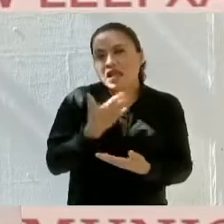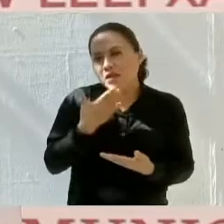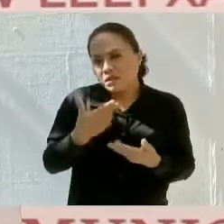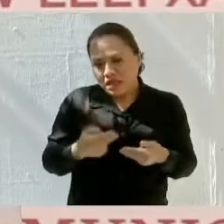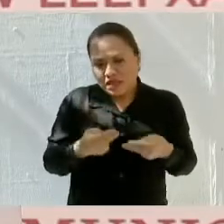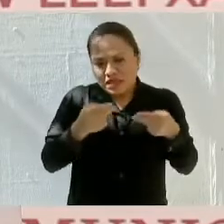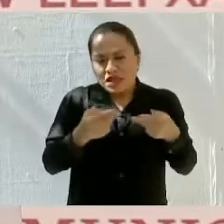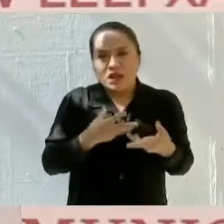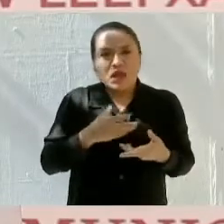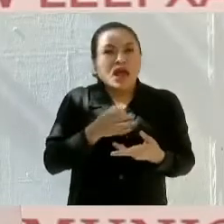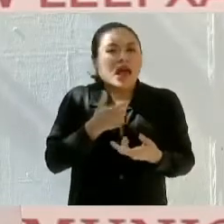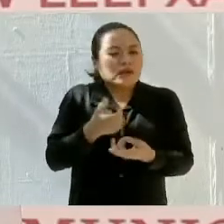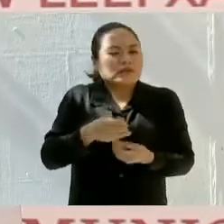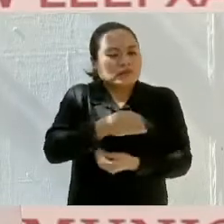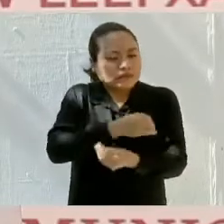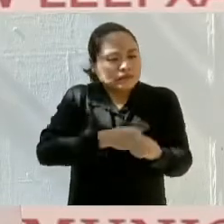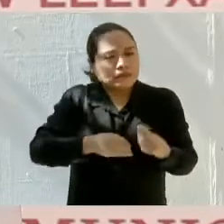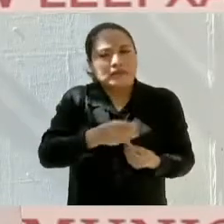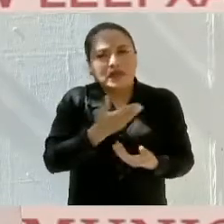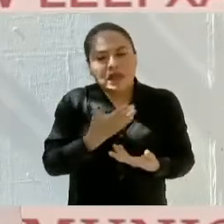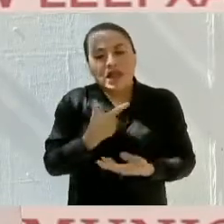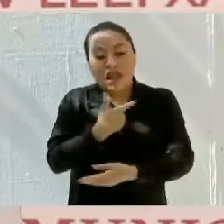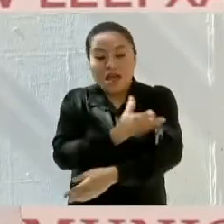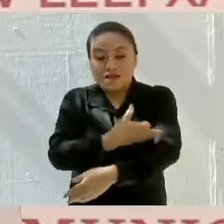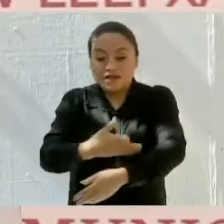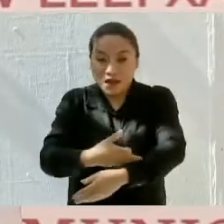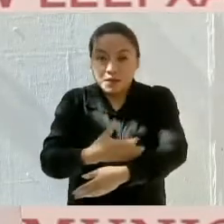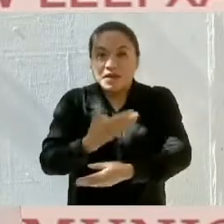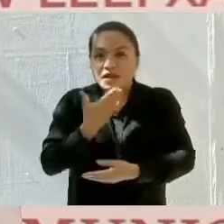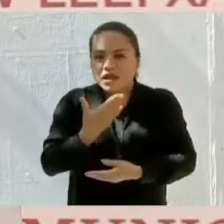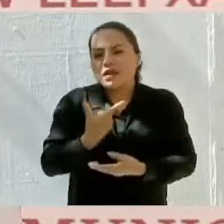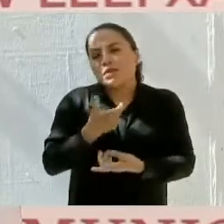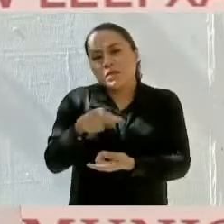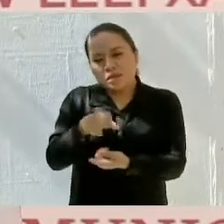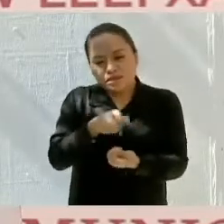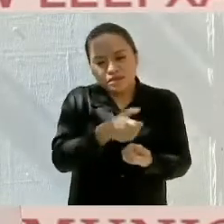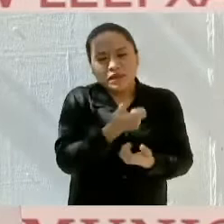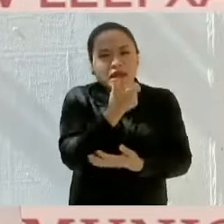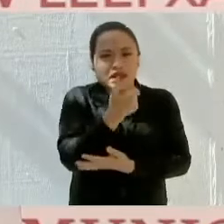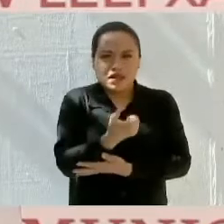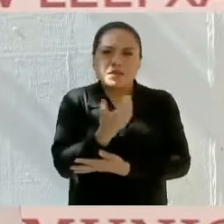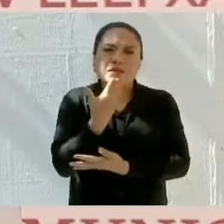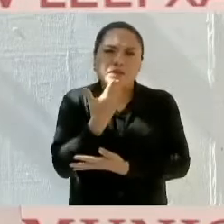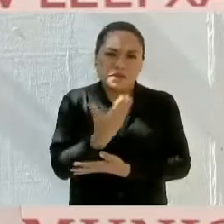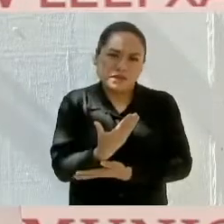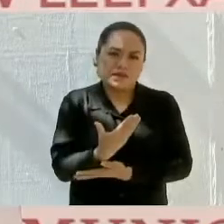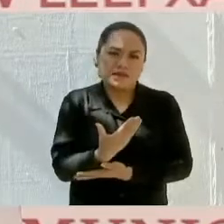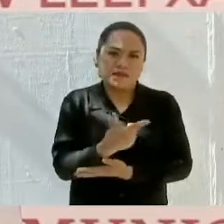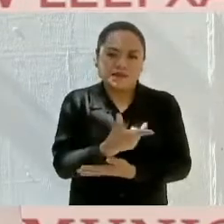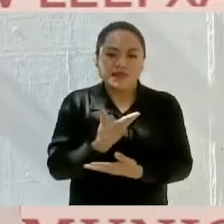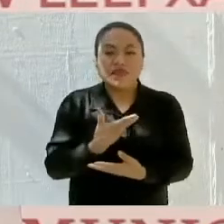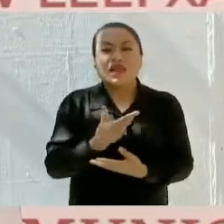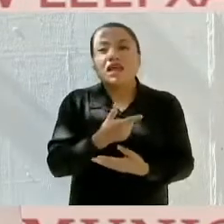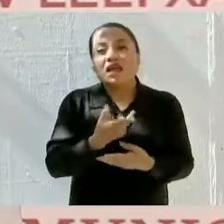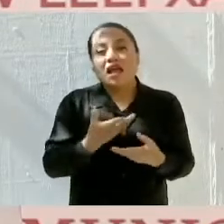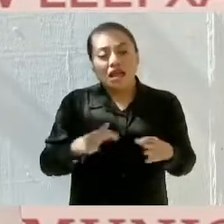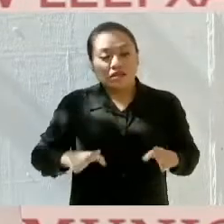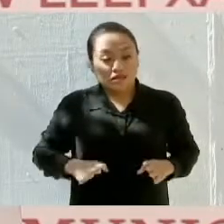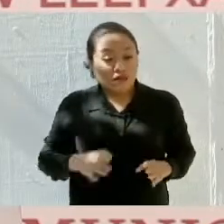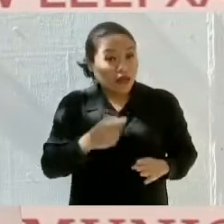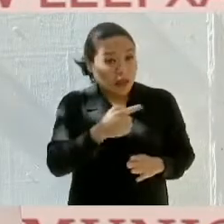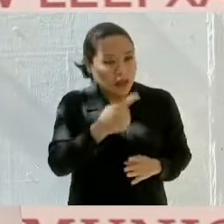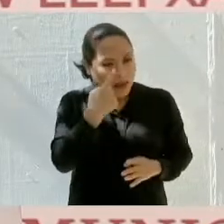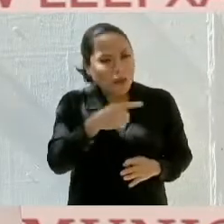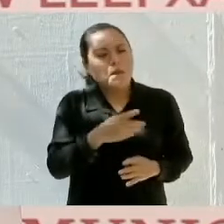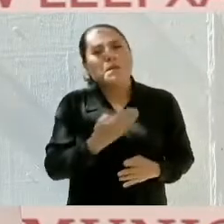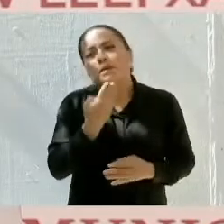trabajó, las familias obtuvieron un ingreso, se pudo llevar, tener condiciones buenas